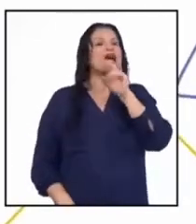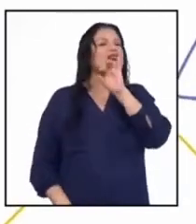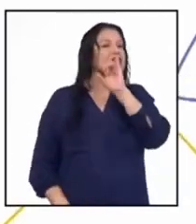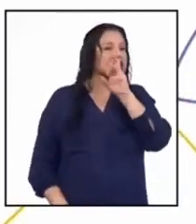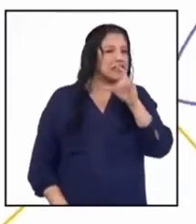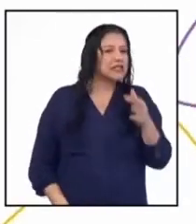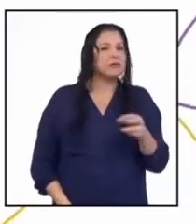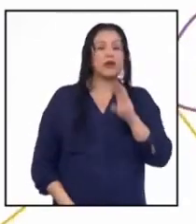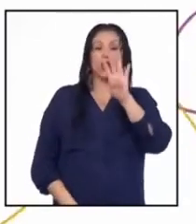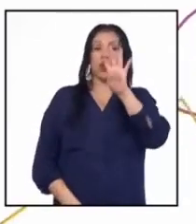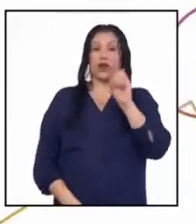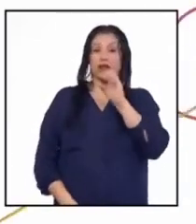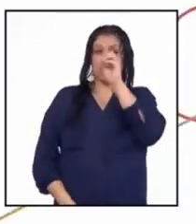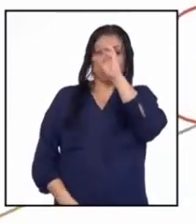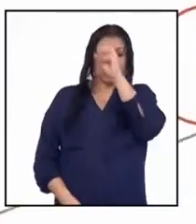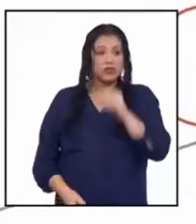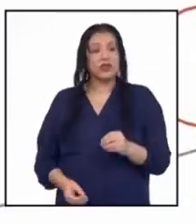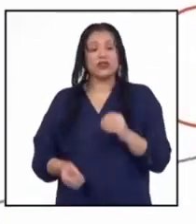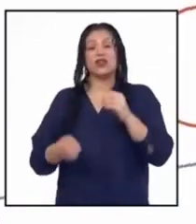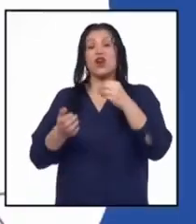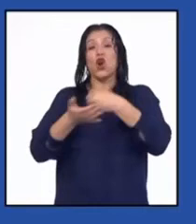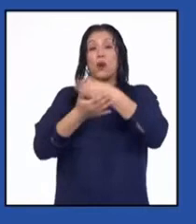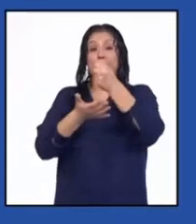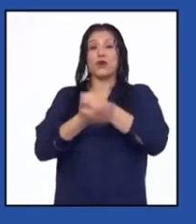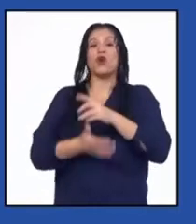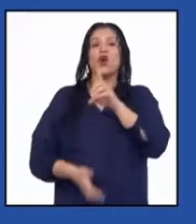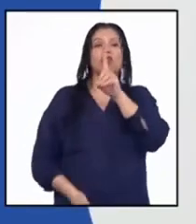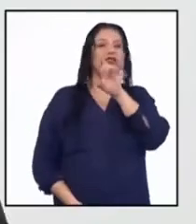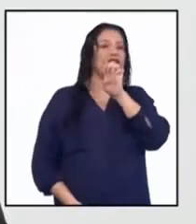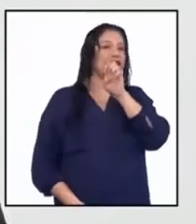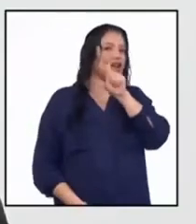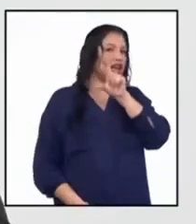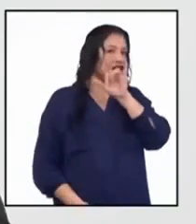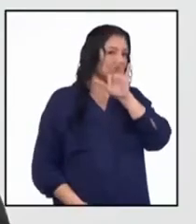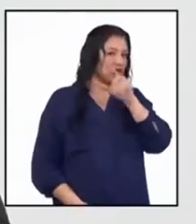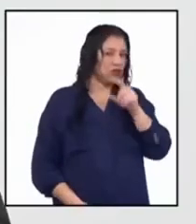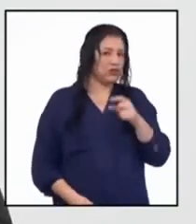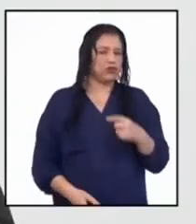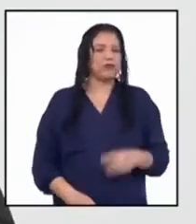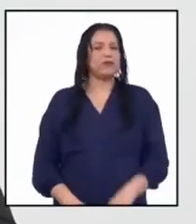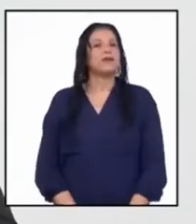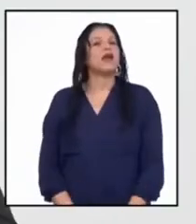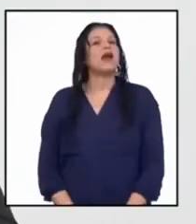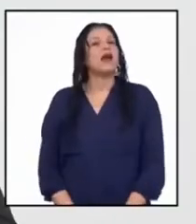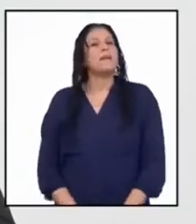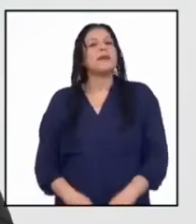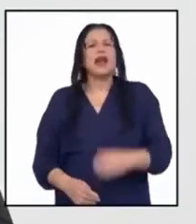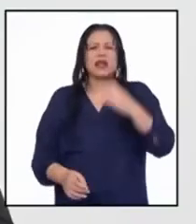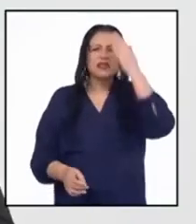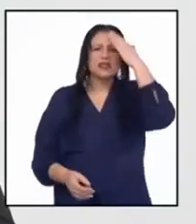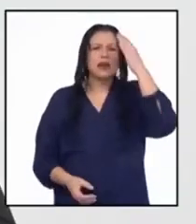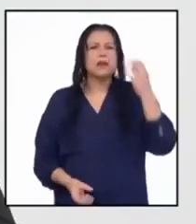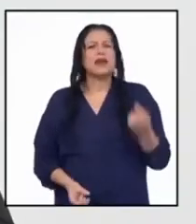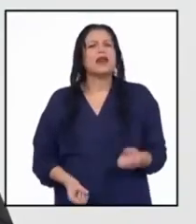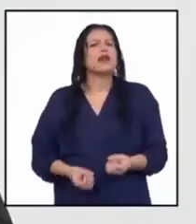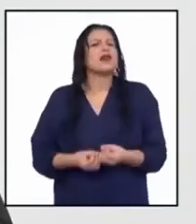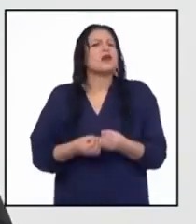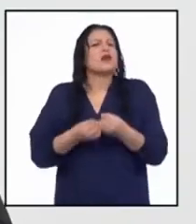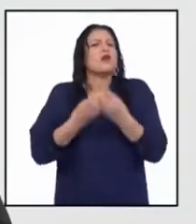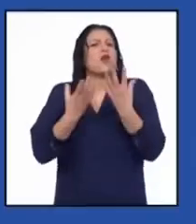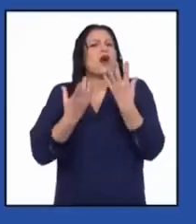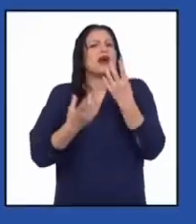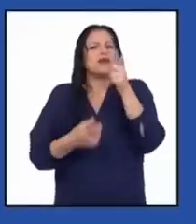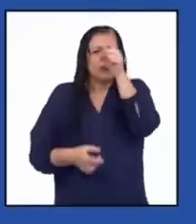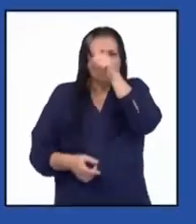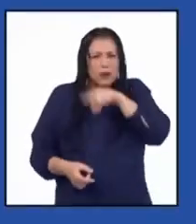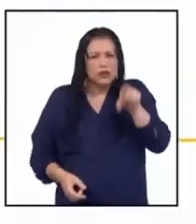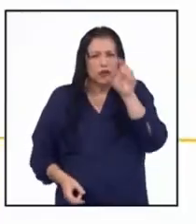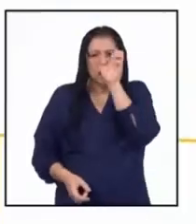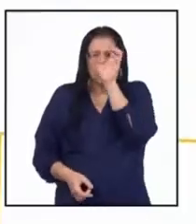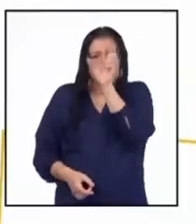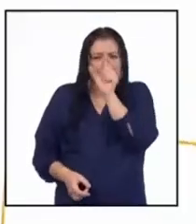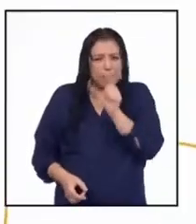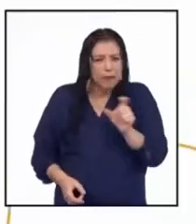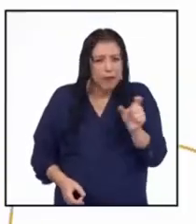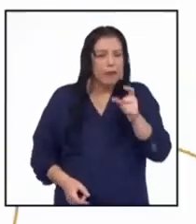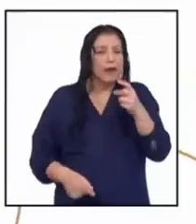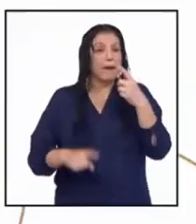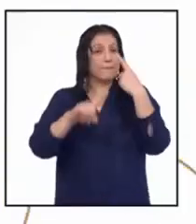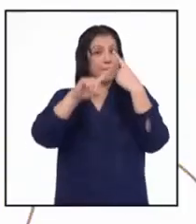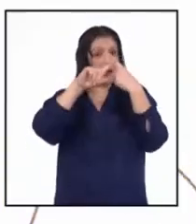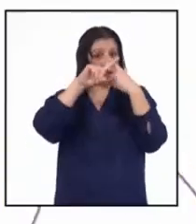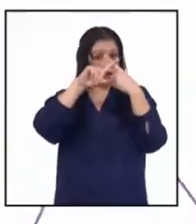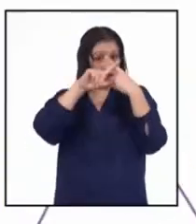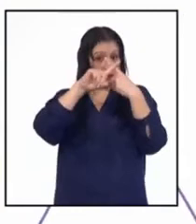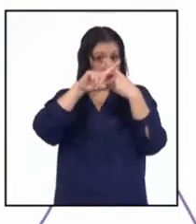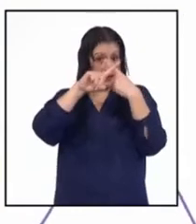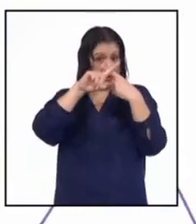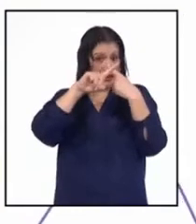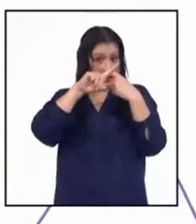40% compró delicious. Para calcular el ángulo de cada sector circular, multiplicamos